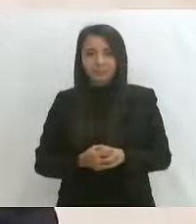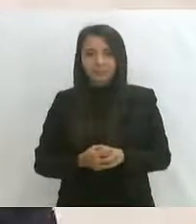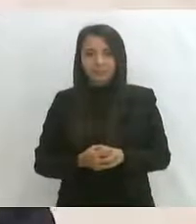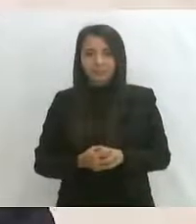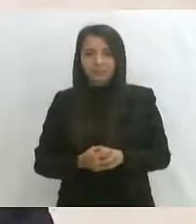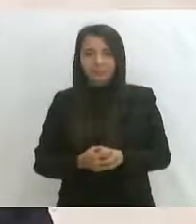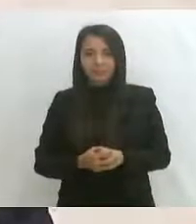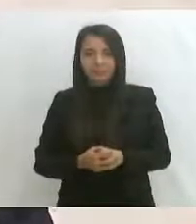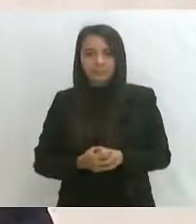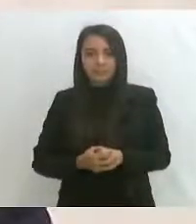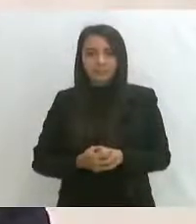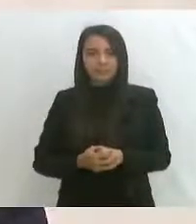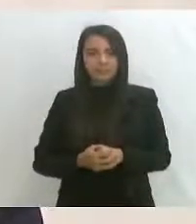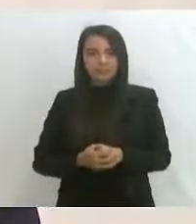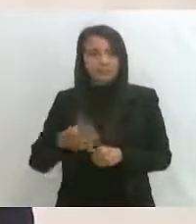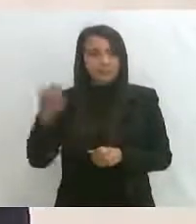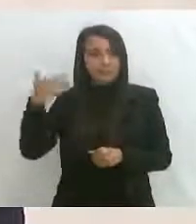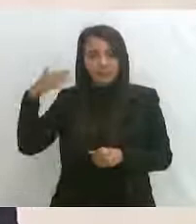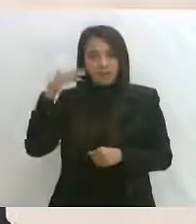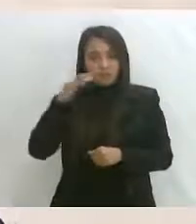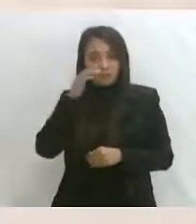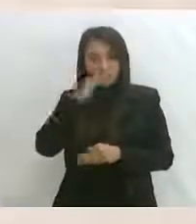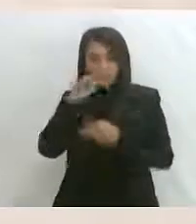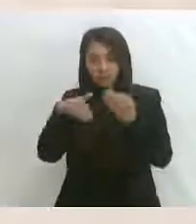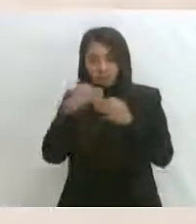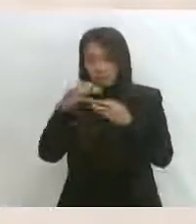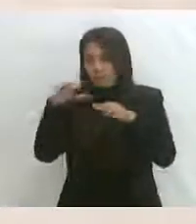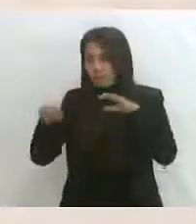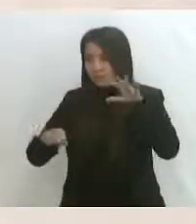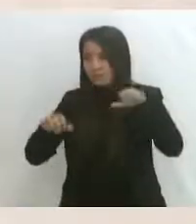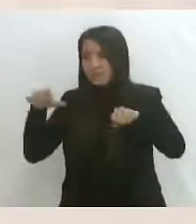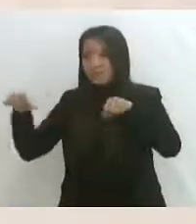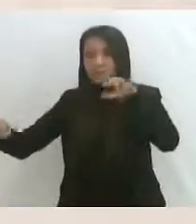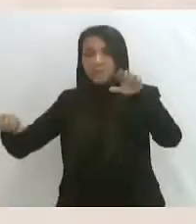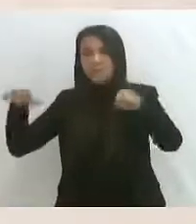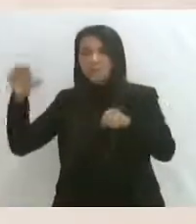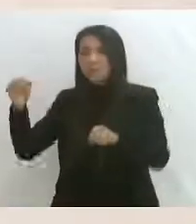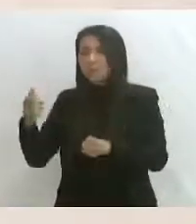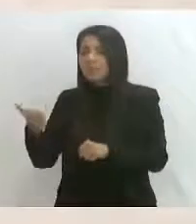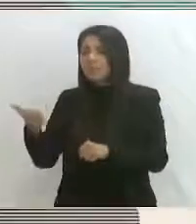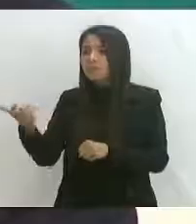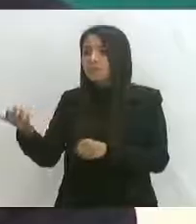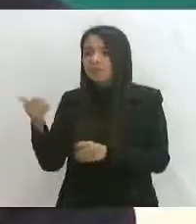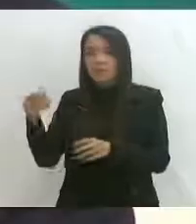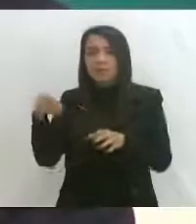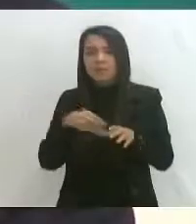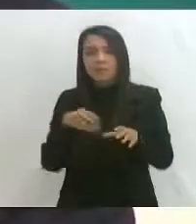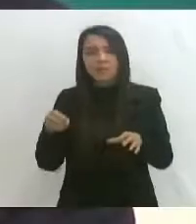Tenían tomadas todas las casetas, cobraban, incluso